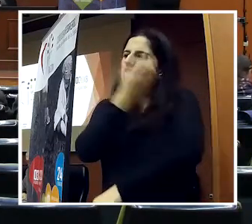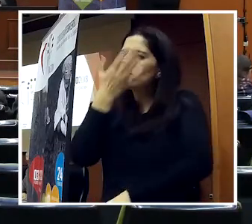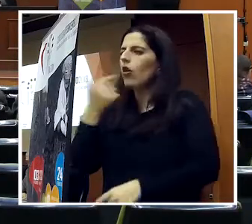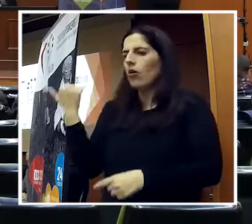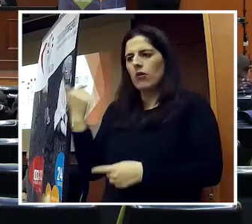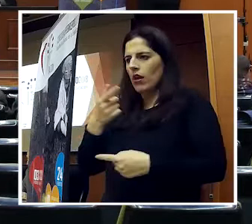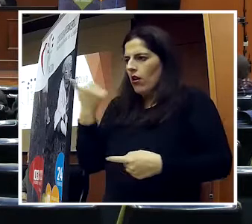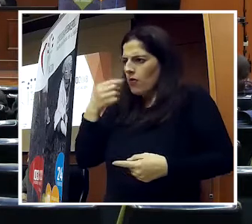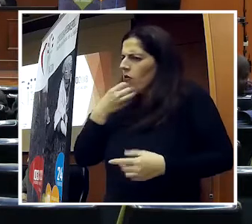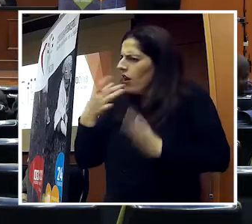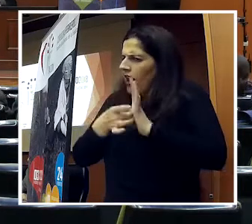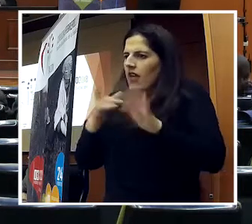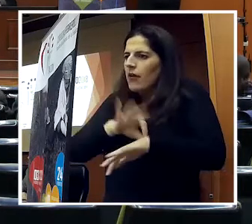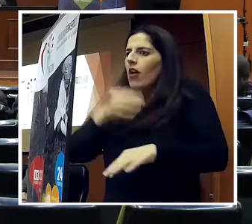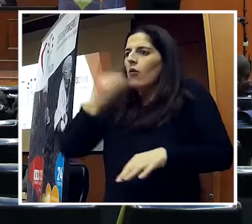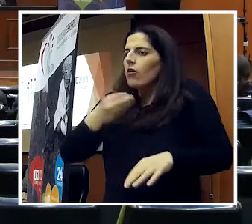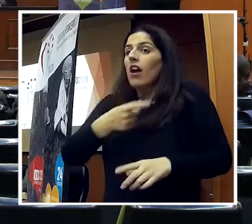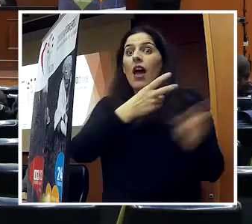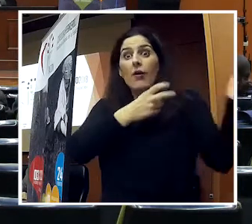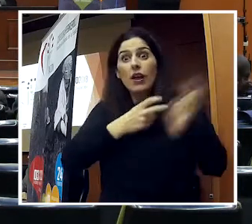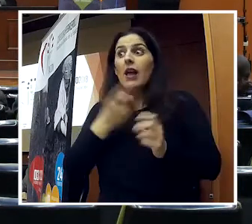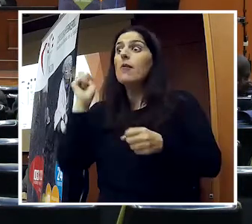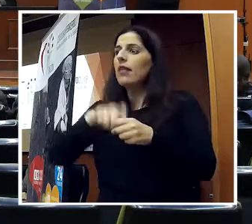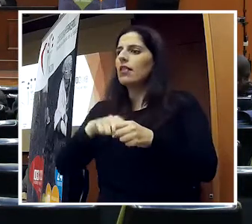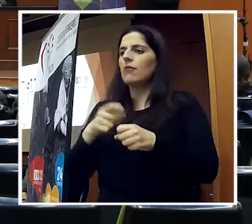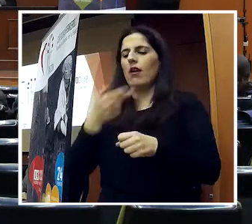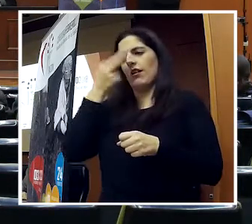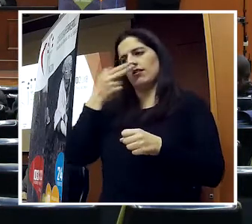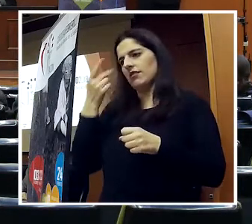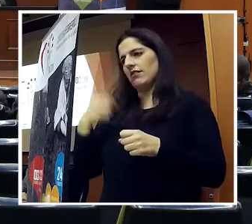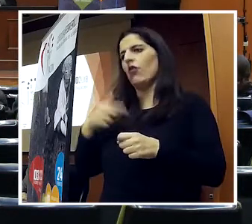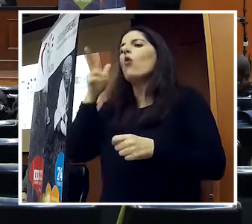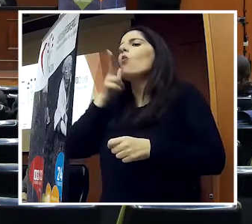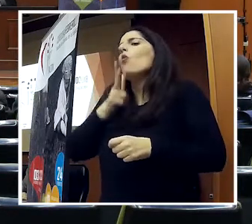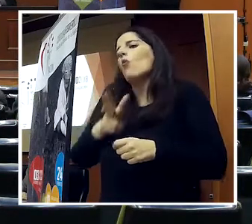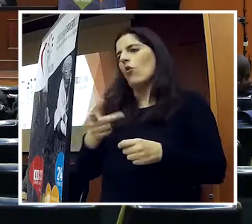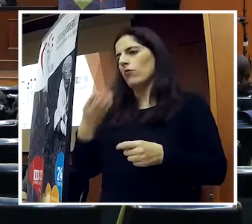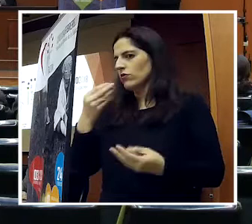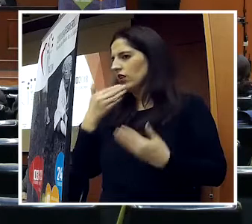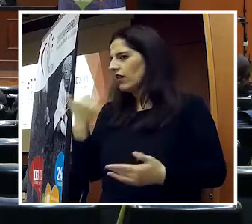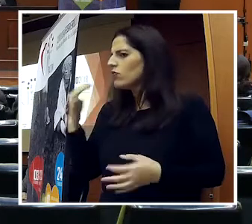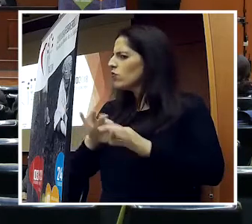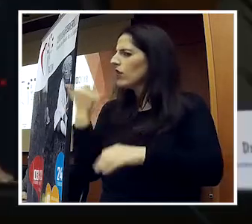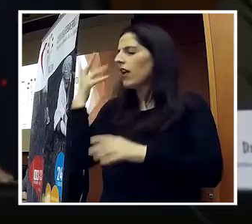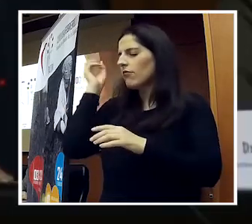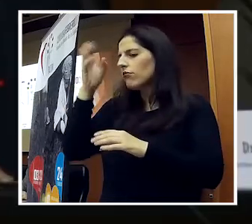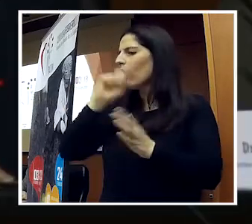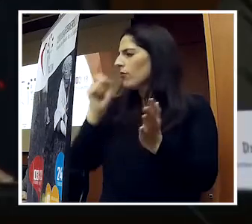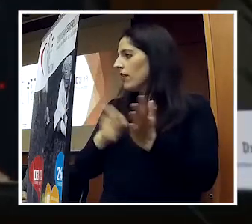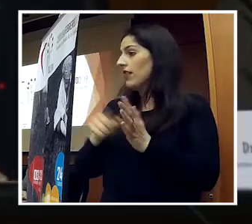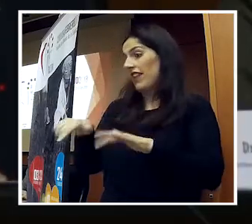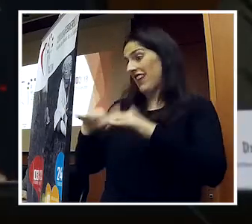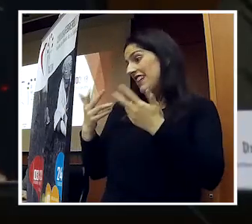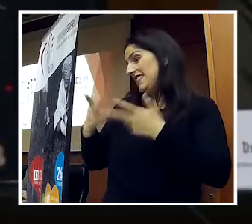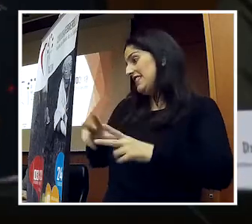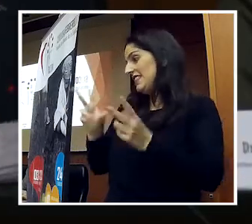un privilegio tenerlo aquí de moderador para mí y para ustedes el tenerlo como lo van a tener de ponente. Esta mesa